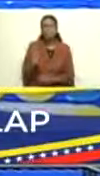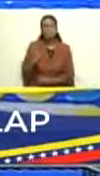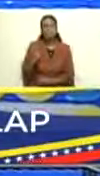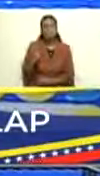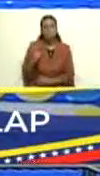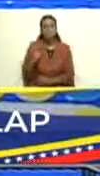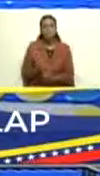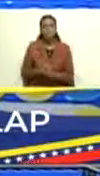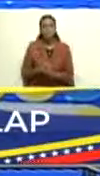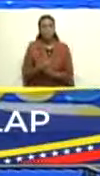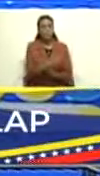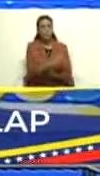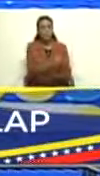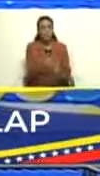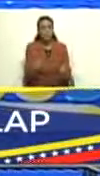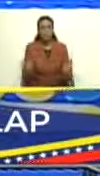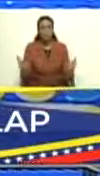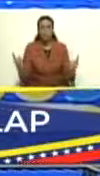aquí